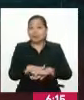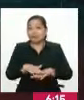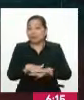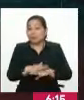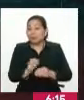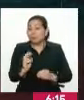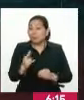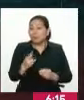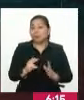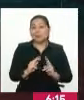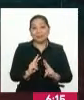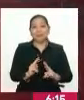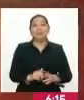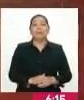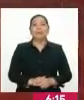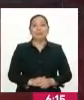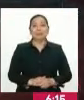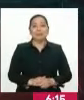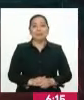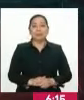organización criminal.